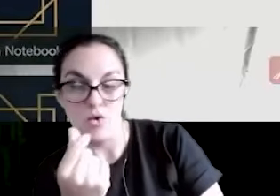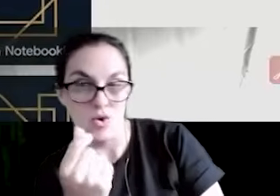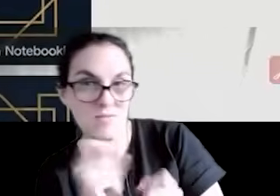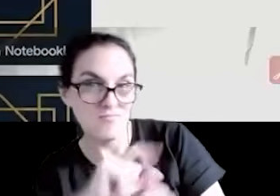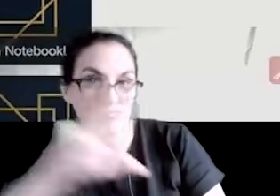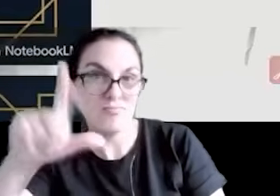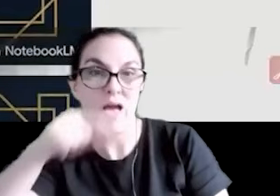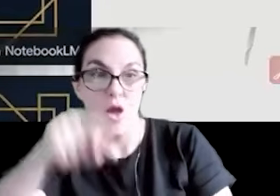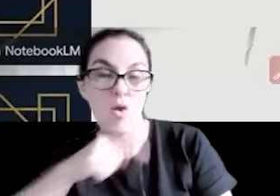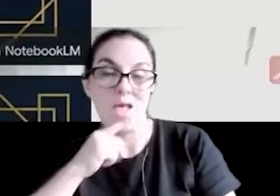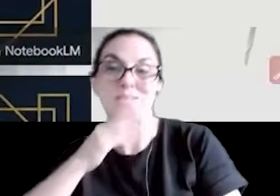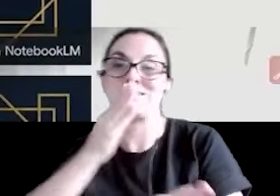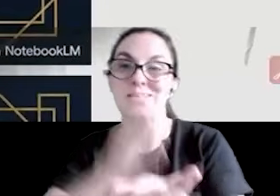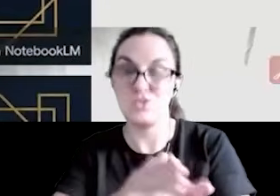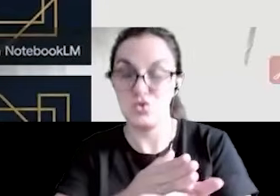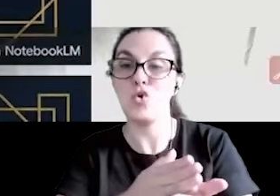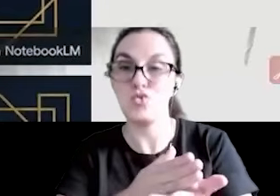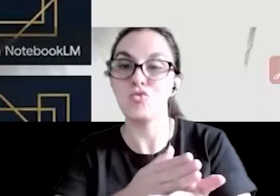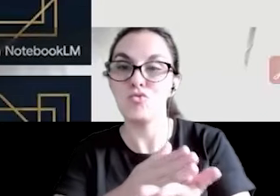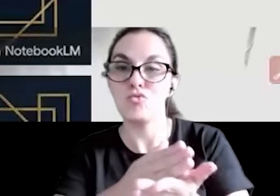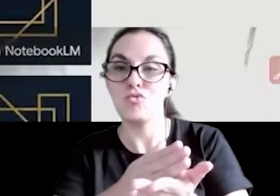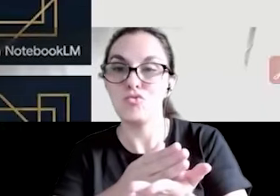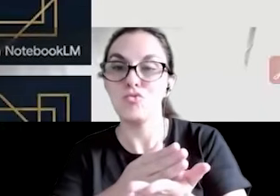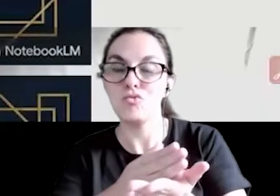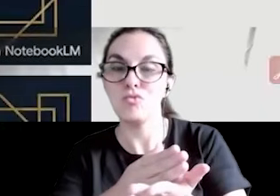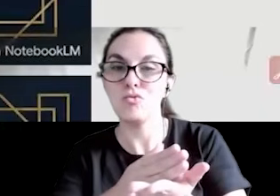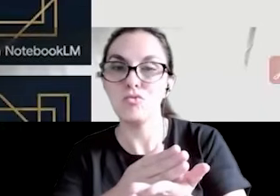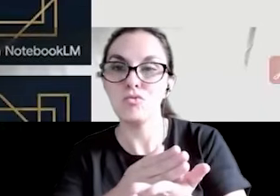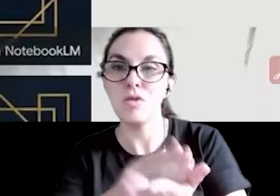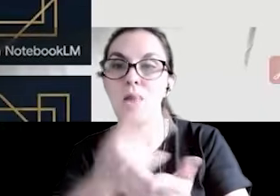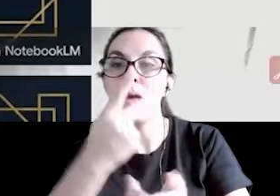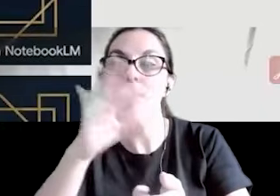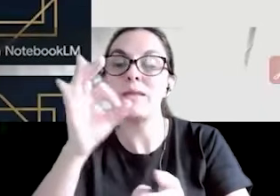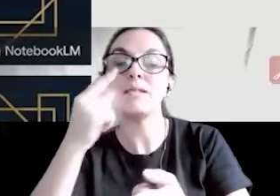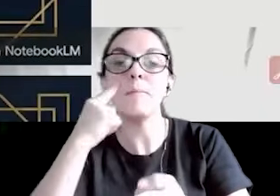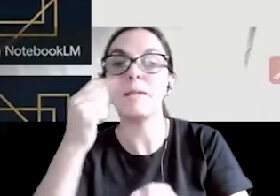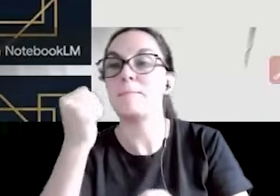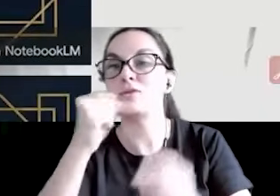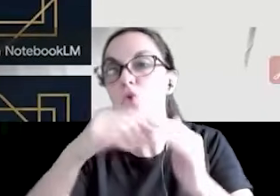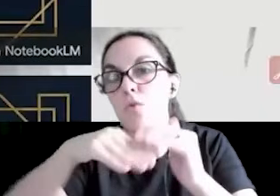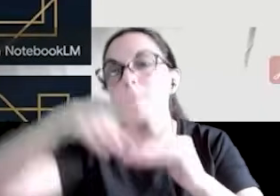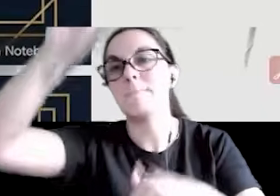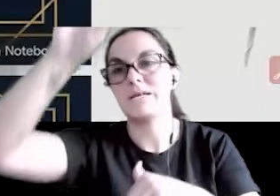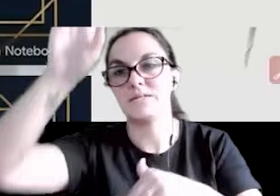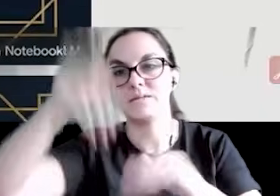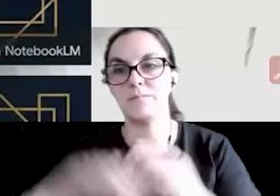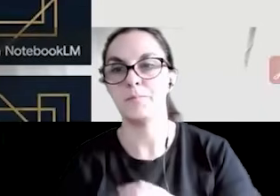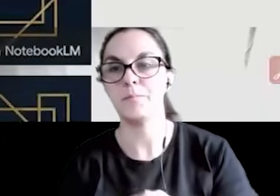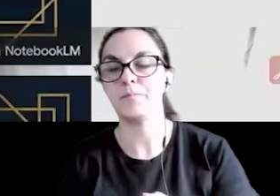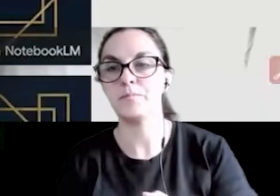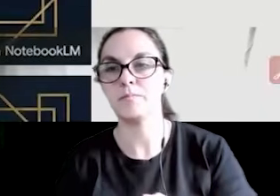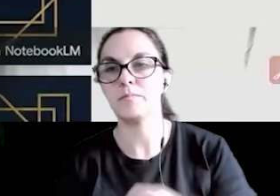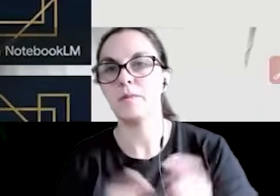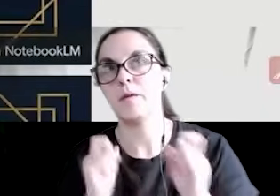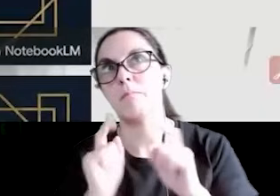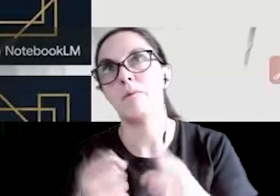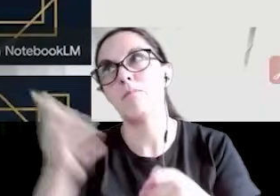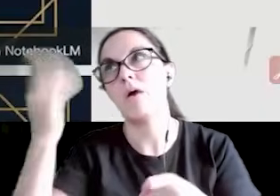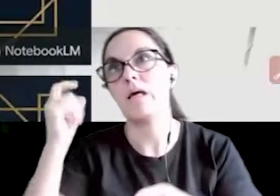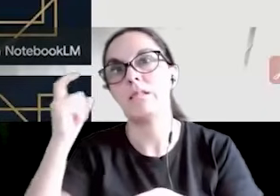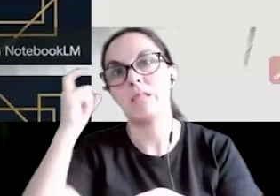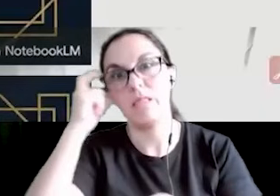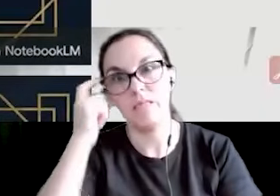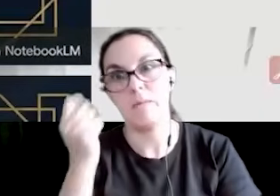de clausura se va a establecer por importes superiores a los 20.000 pesos. Nos habíamos quedado también en esos famosos 10 pesos de